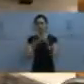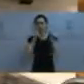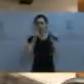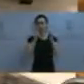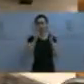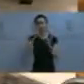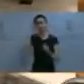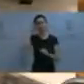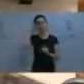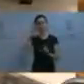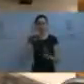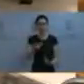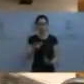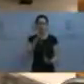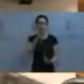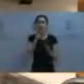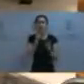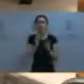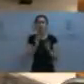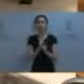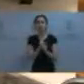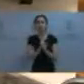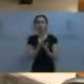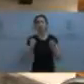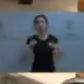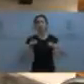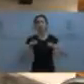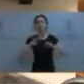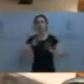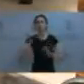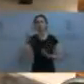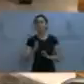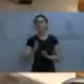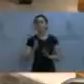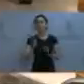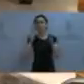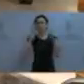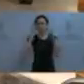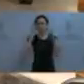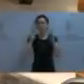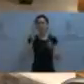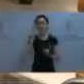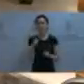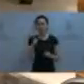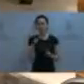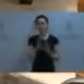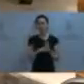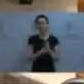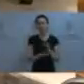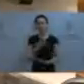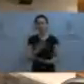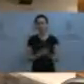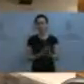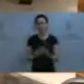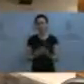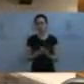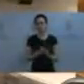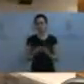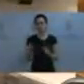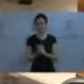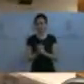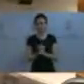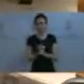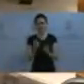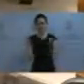experiencia, prácticas no laborales derivadas de cursos de formación, formación dual, programas mixtos de empleo y